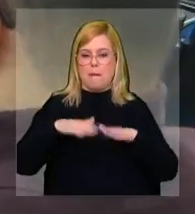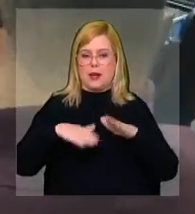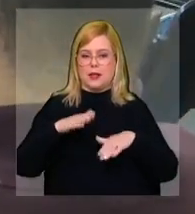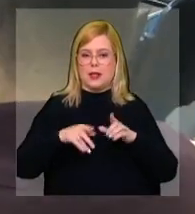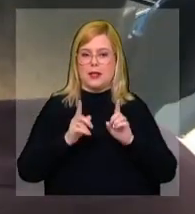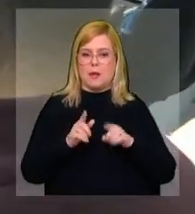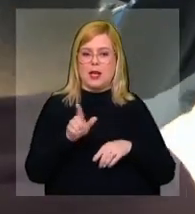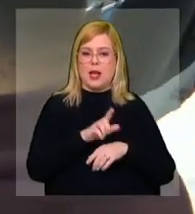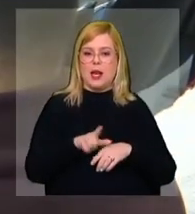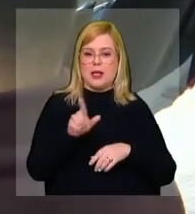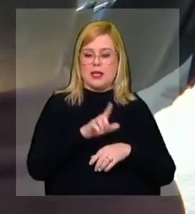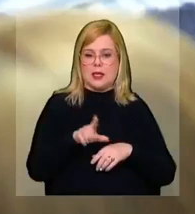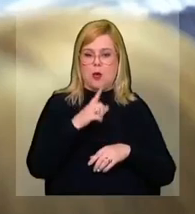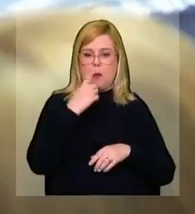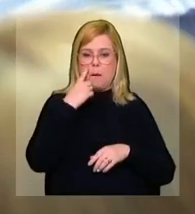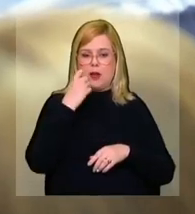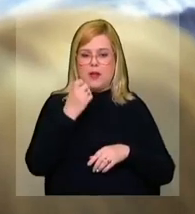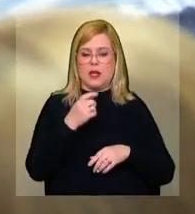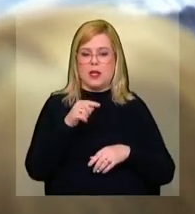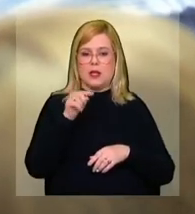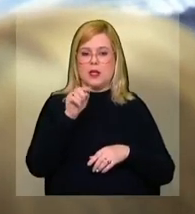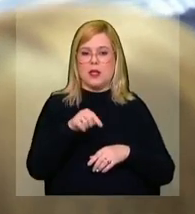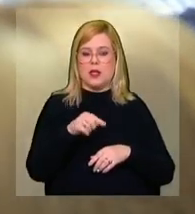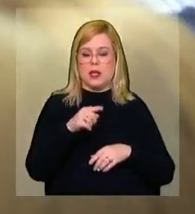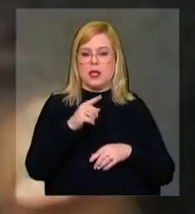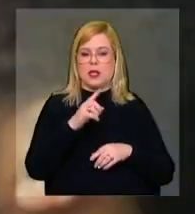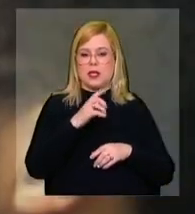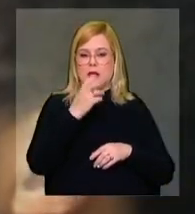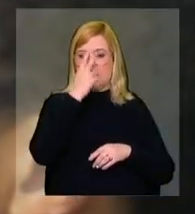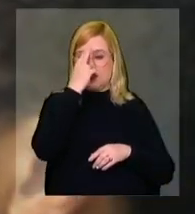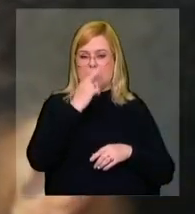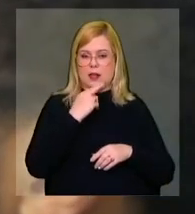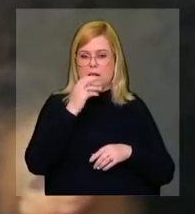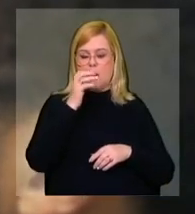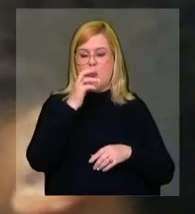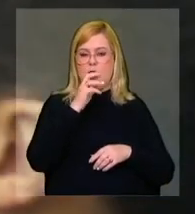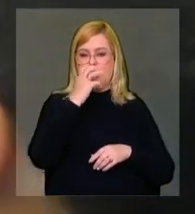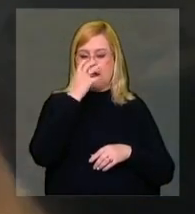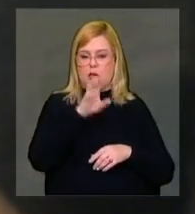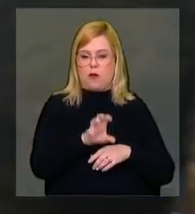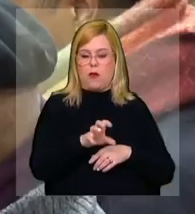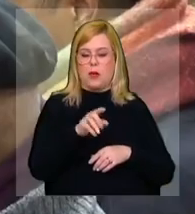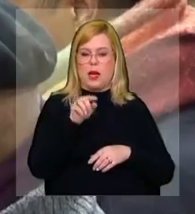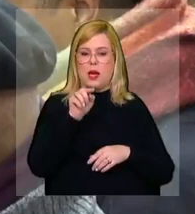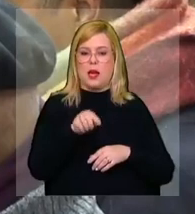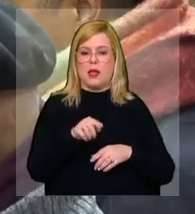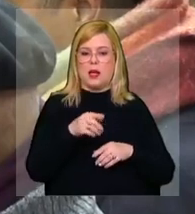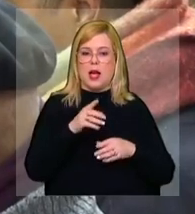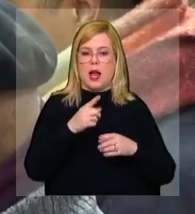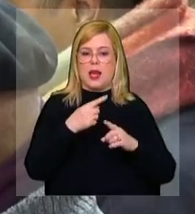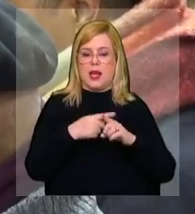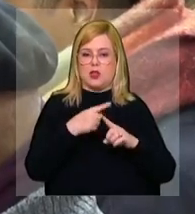en liceos para prevenir e identificar situaciones de racismo y xenofobia. Para atenderse en el servicio, hay que dirigirse al anexo de la